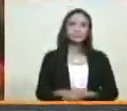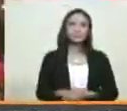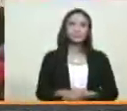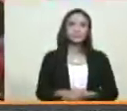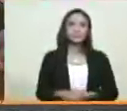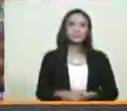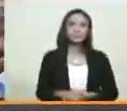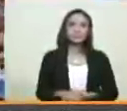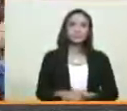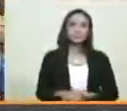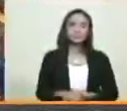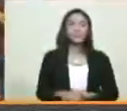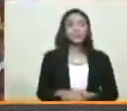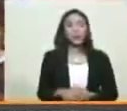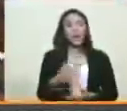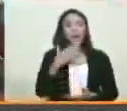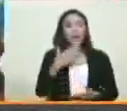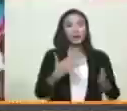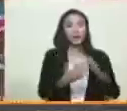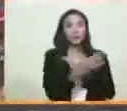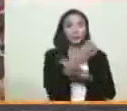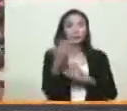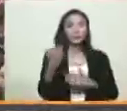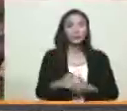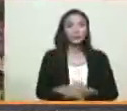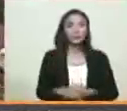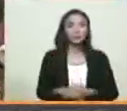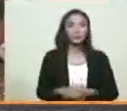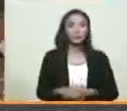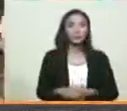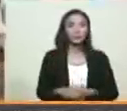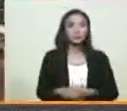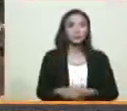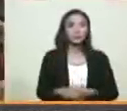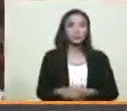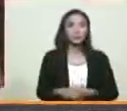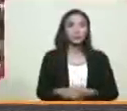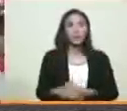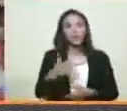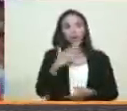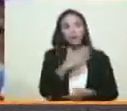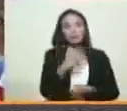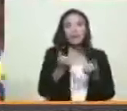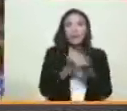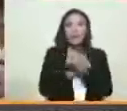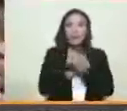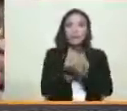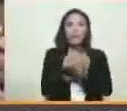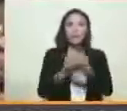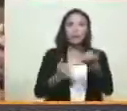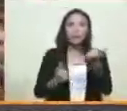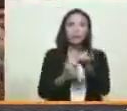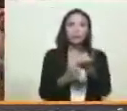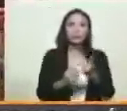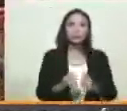Para darle las gracias por tanto amor, tanto apoyo de ustedes.